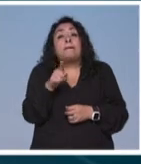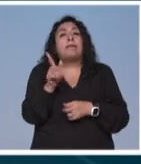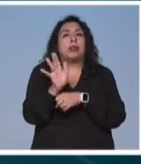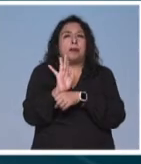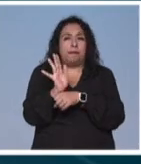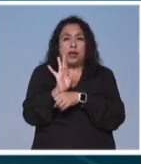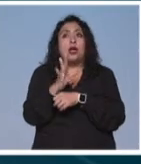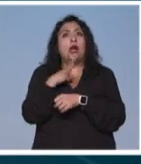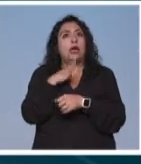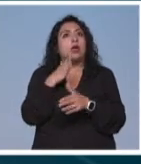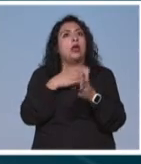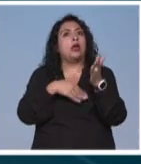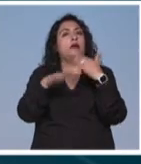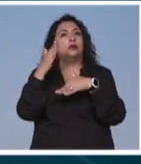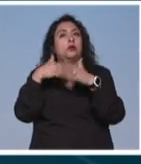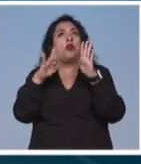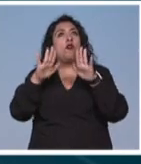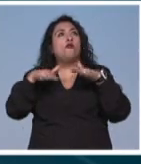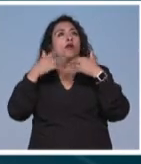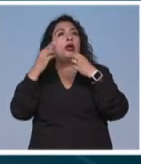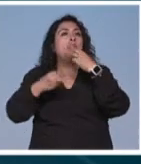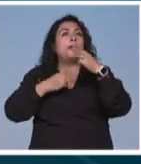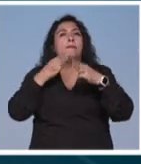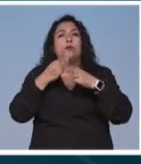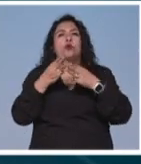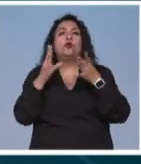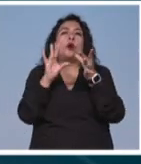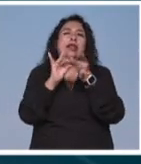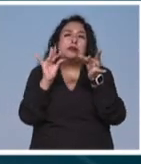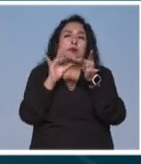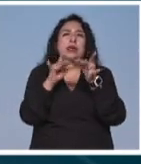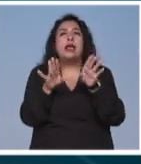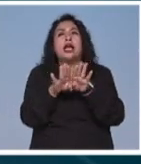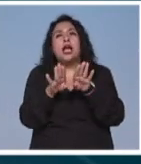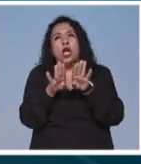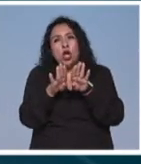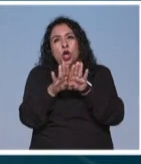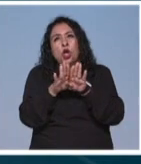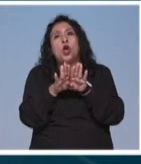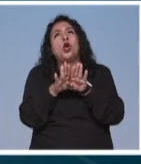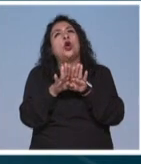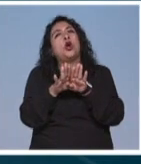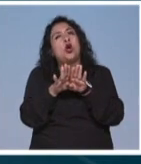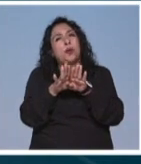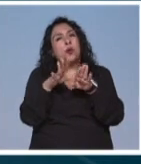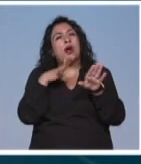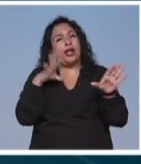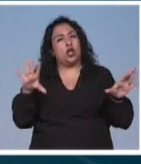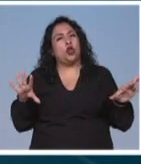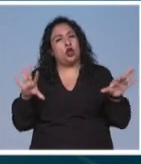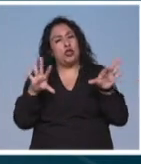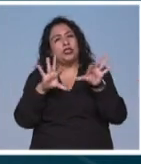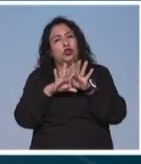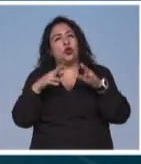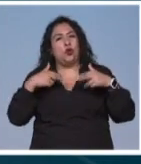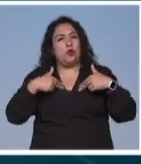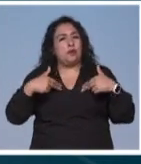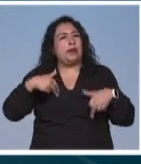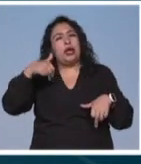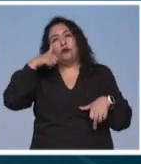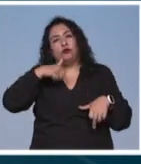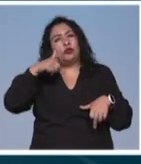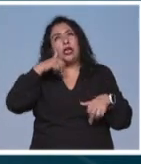películas han tenido mucho éxito en el extranjero a nivel mundial porque nos hablan justamente de pues esta conexión que el ser humano siempre ha